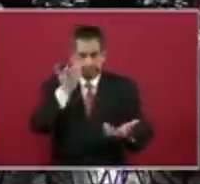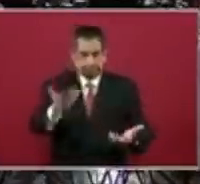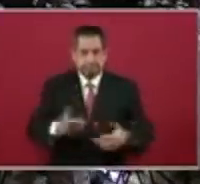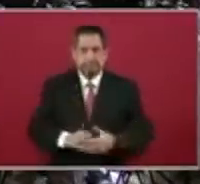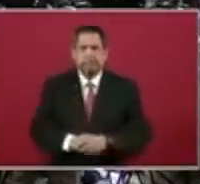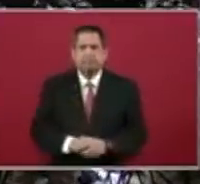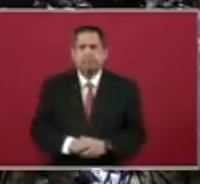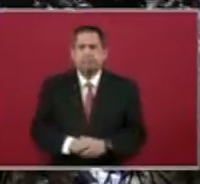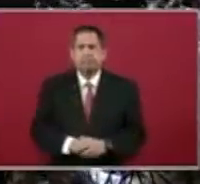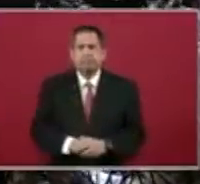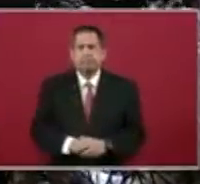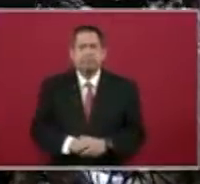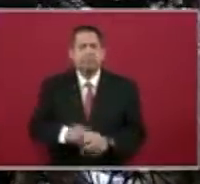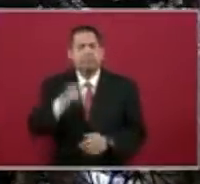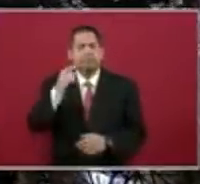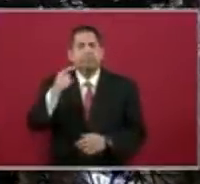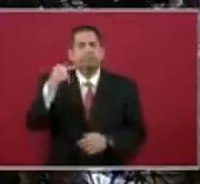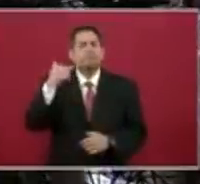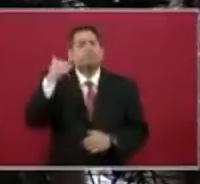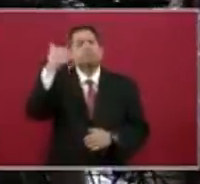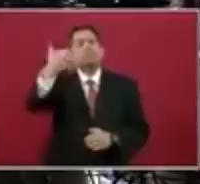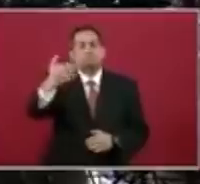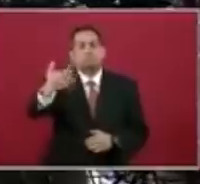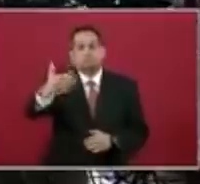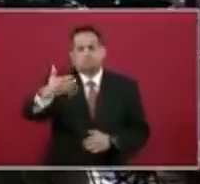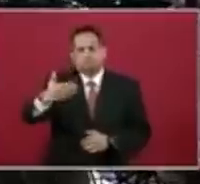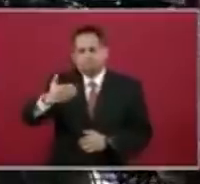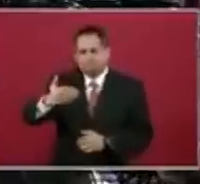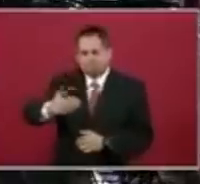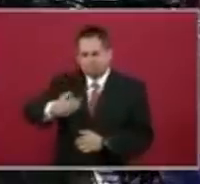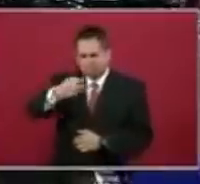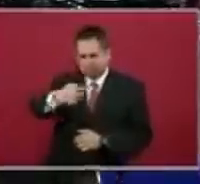Vamos a darle de atrás, ¿no?